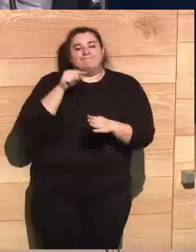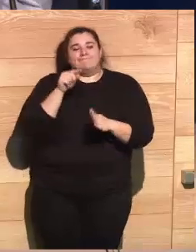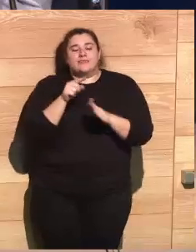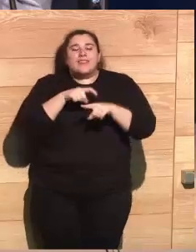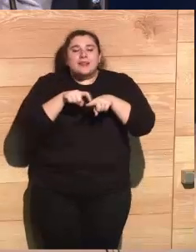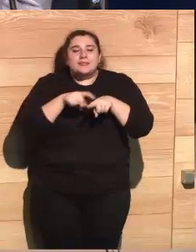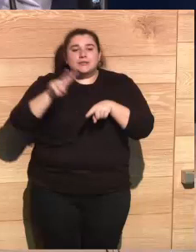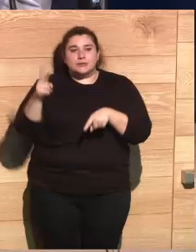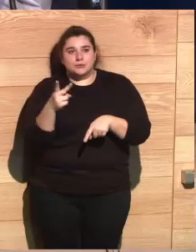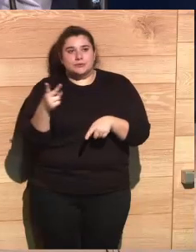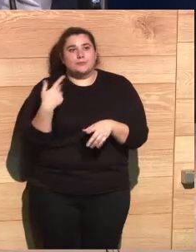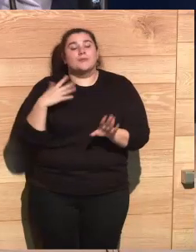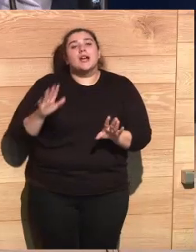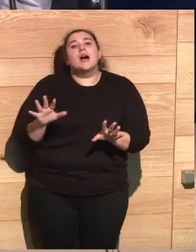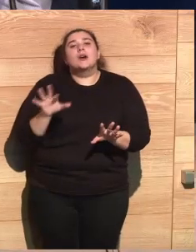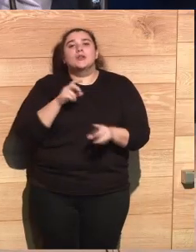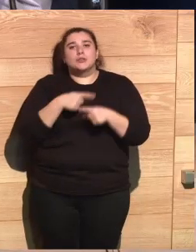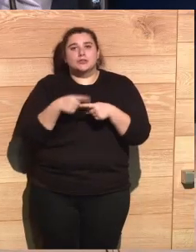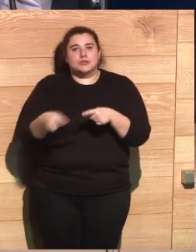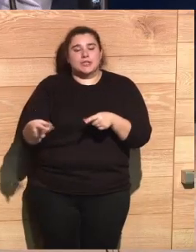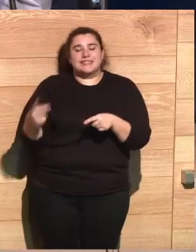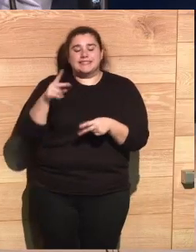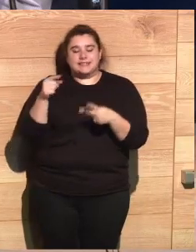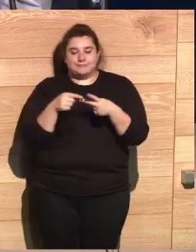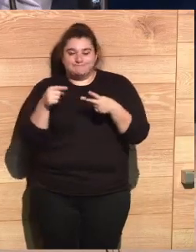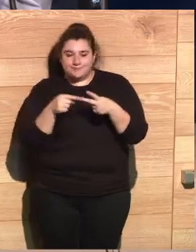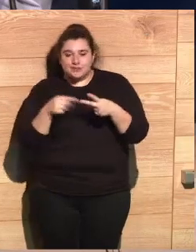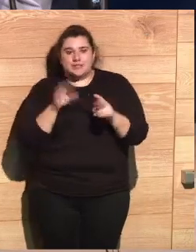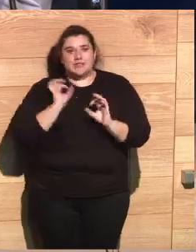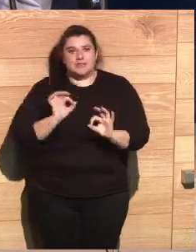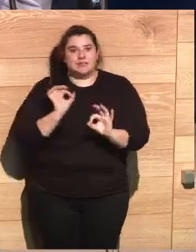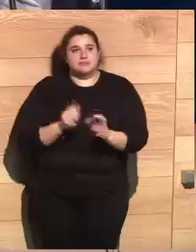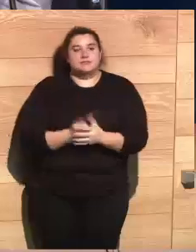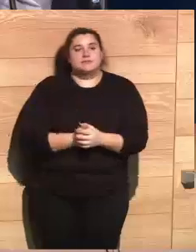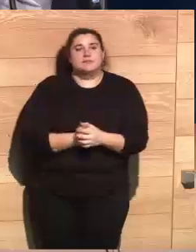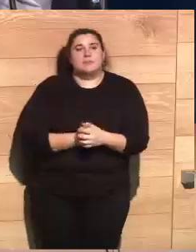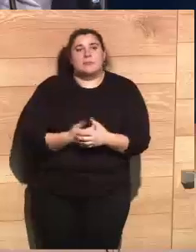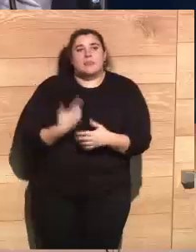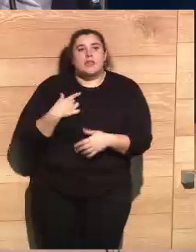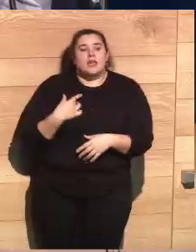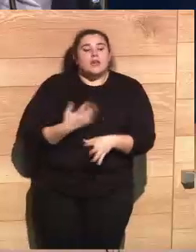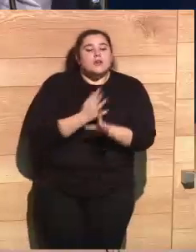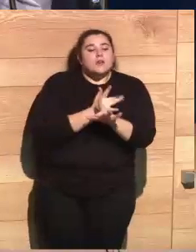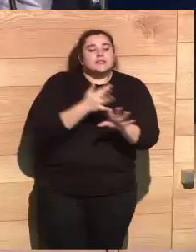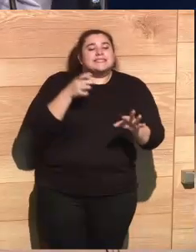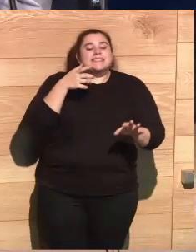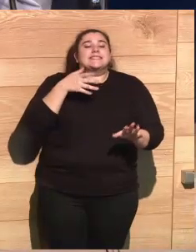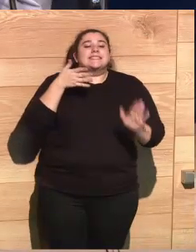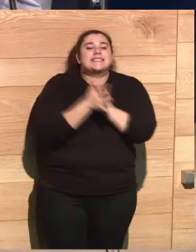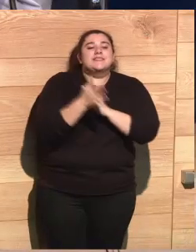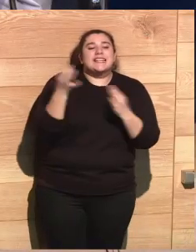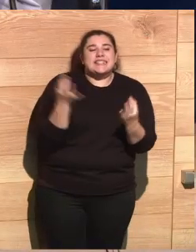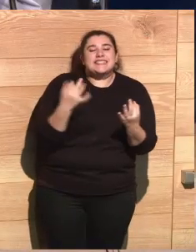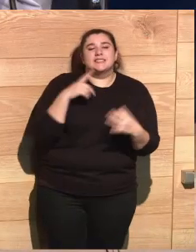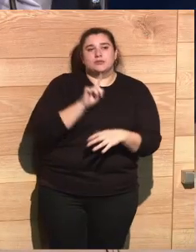pero que tiene elementos de esa segunda categoría. Y esto no es para hacer una discusión qué significa la palabra juego. Aquí no vamos a hacer filosofía